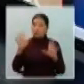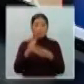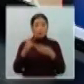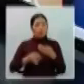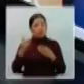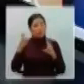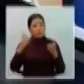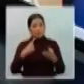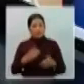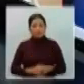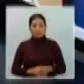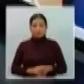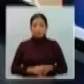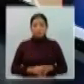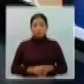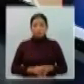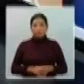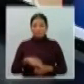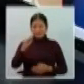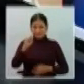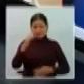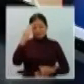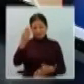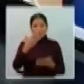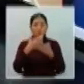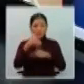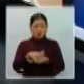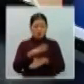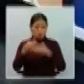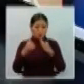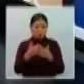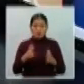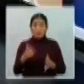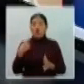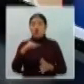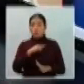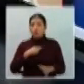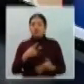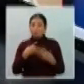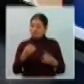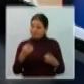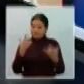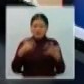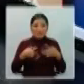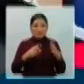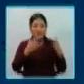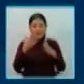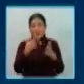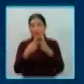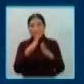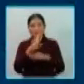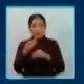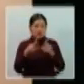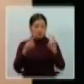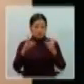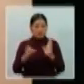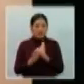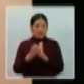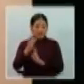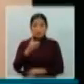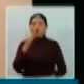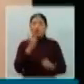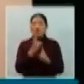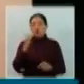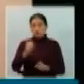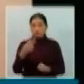tarea. Muy buenas noches, Camila. Para mí es un gusto poderles hablar del censo. Sí, evidentemente nosotros